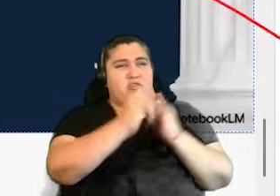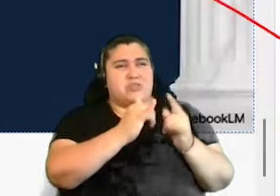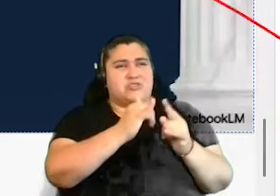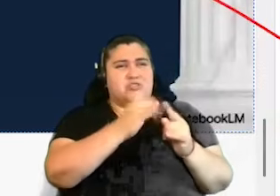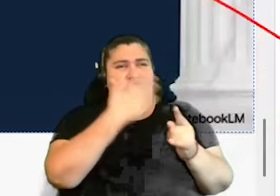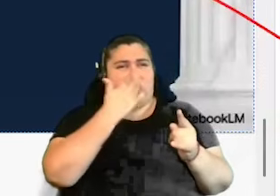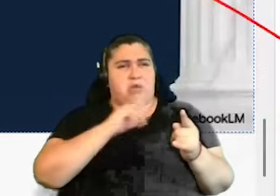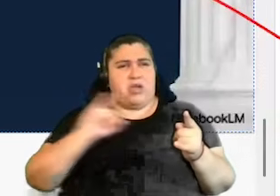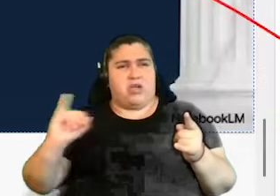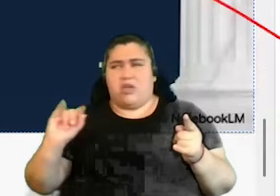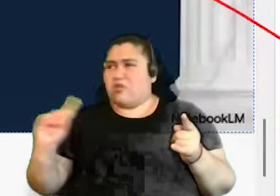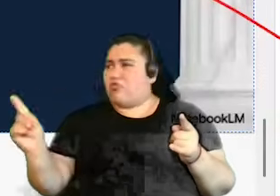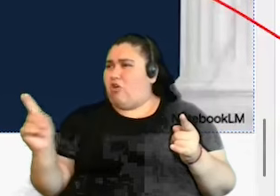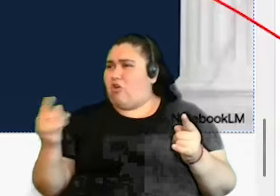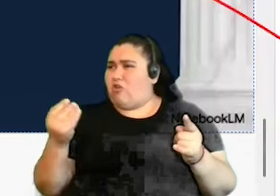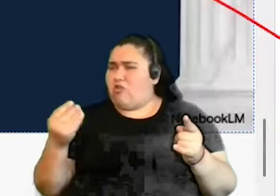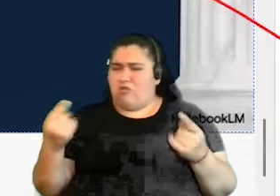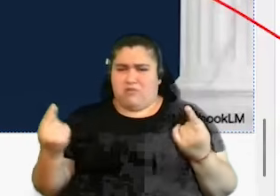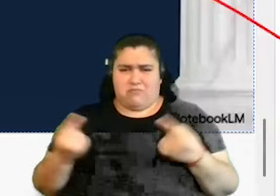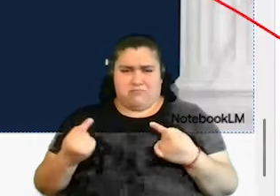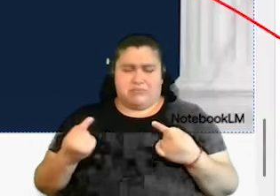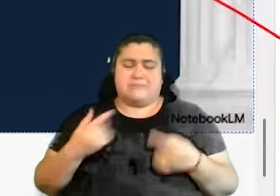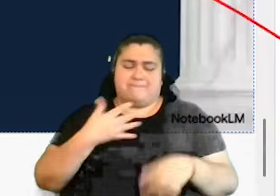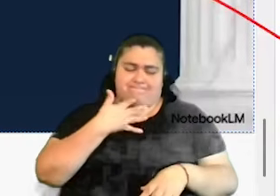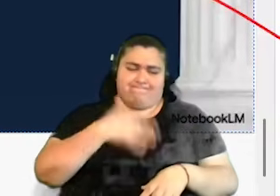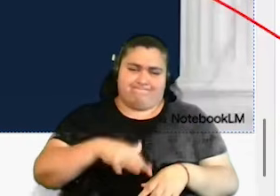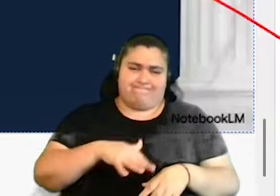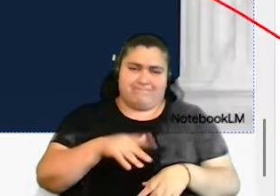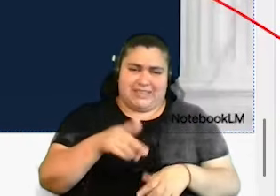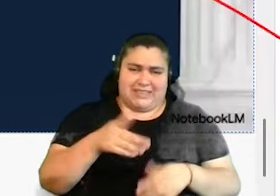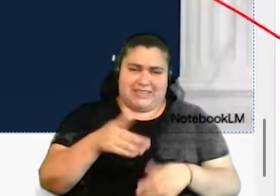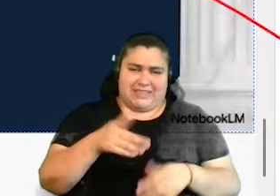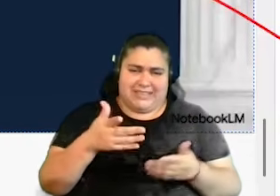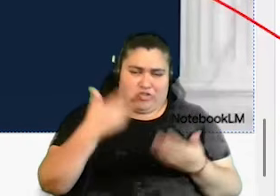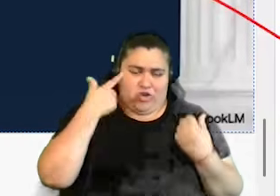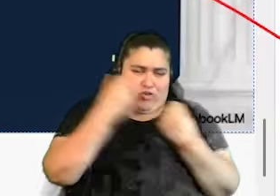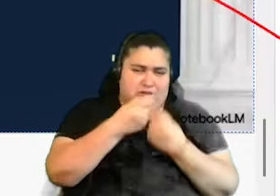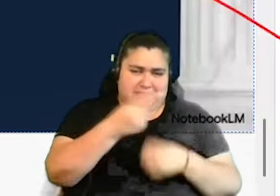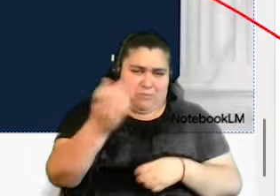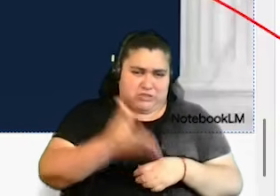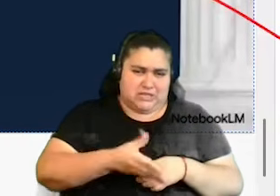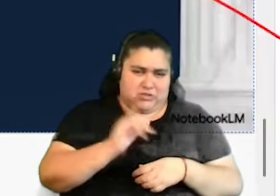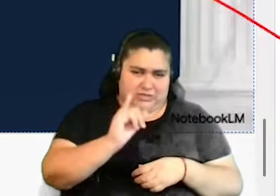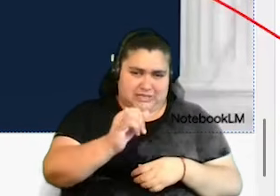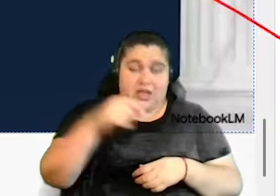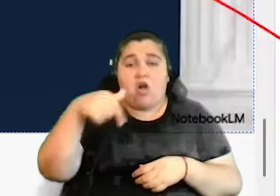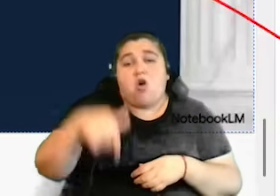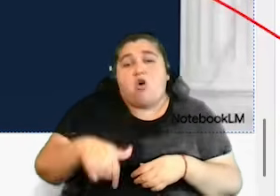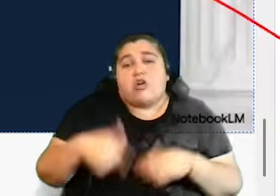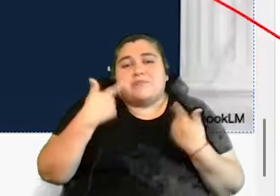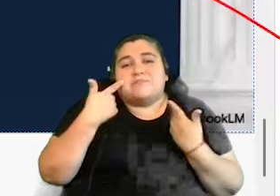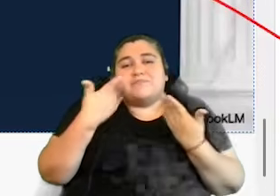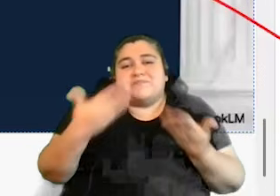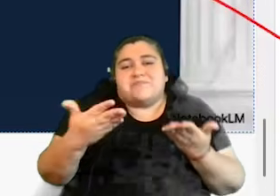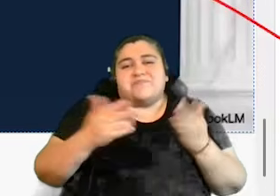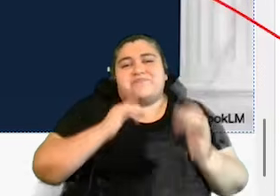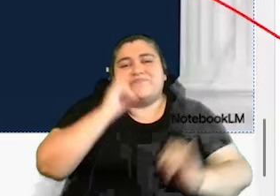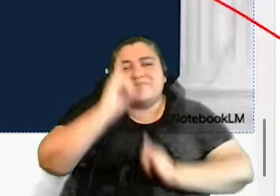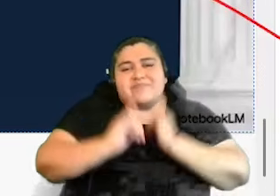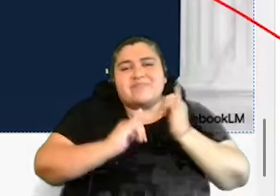claro. Entiendo, y esto ya comparto totalmente. La idea hoy era exponer los cambios